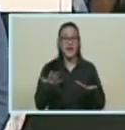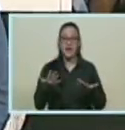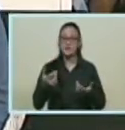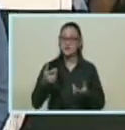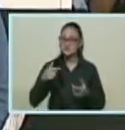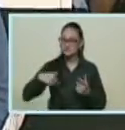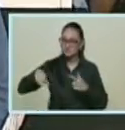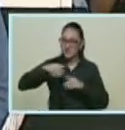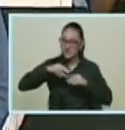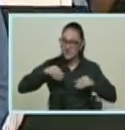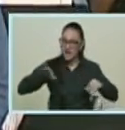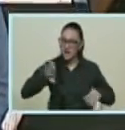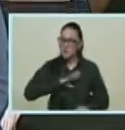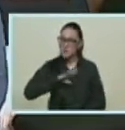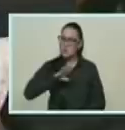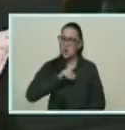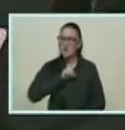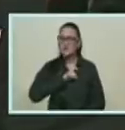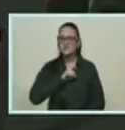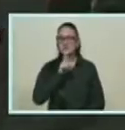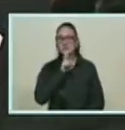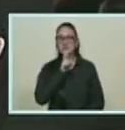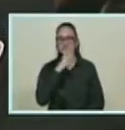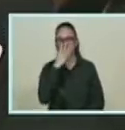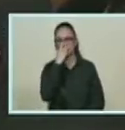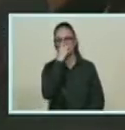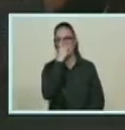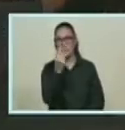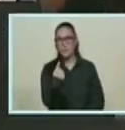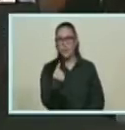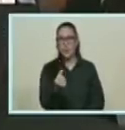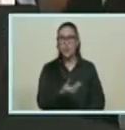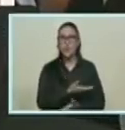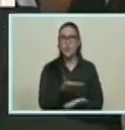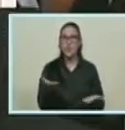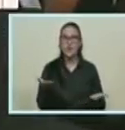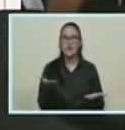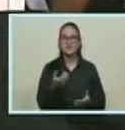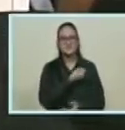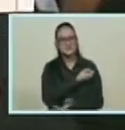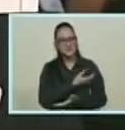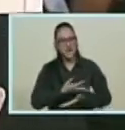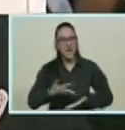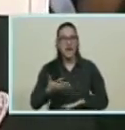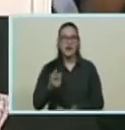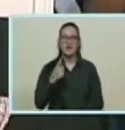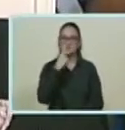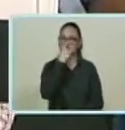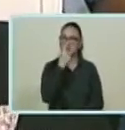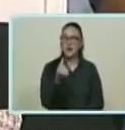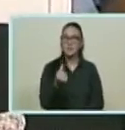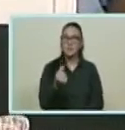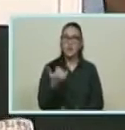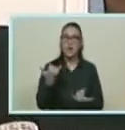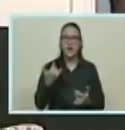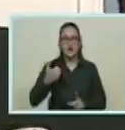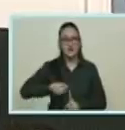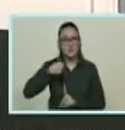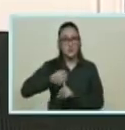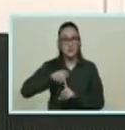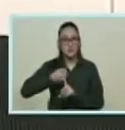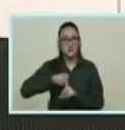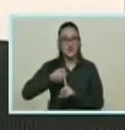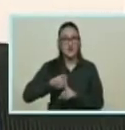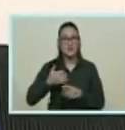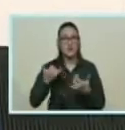Zamora, esta tierra bendita de hombres y mujeres que con la sangre de Zamora, de Apacuana, aquí se encuentran batallando. Desde